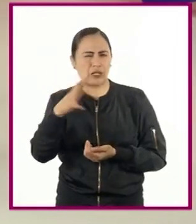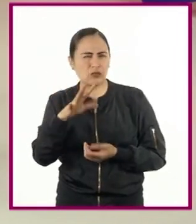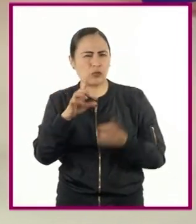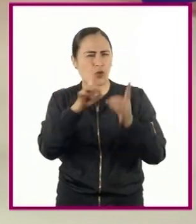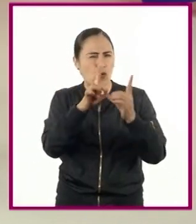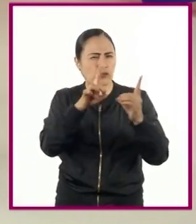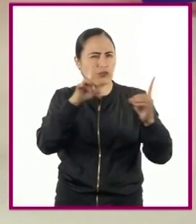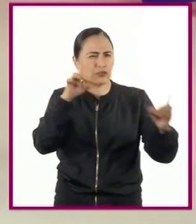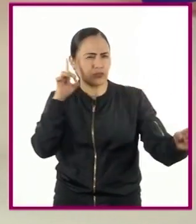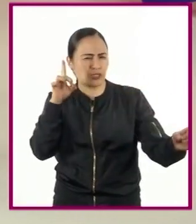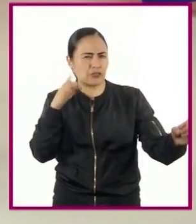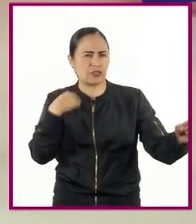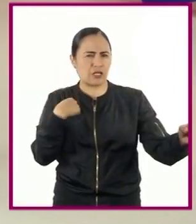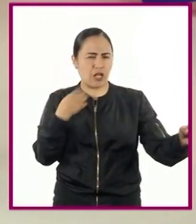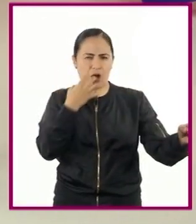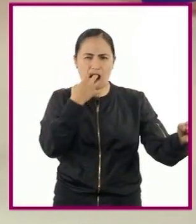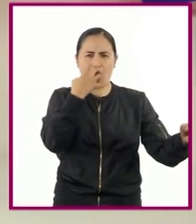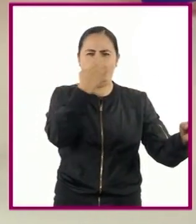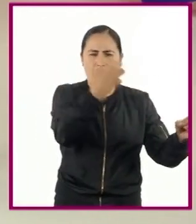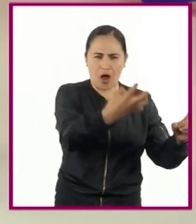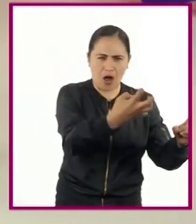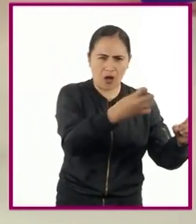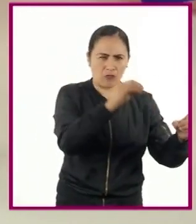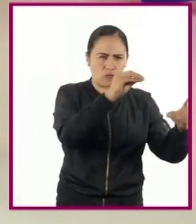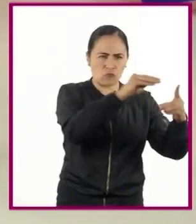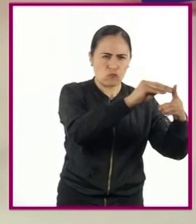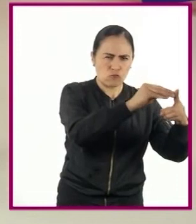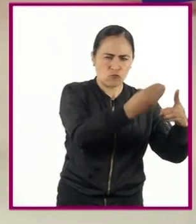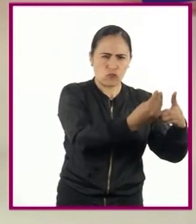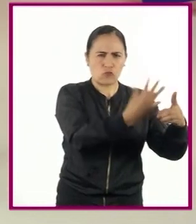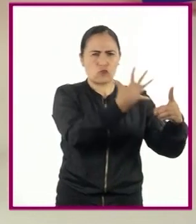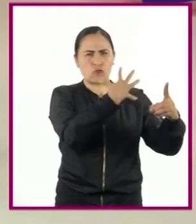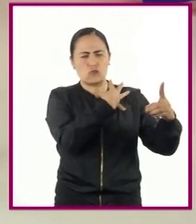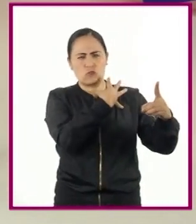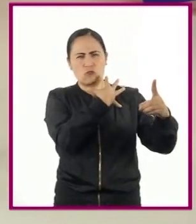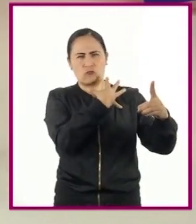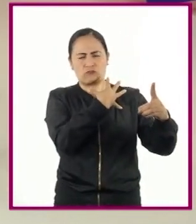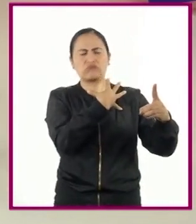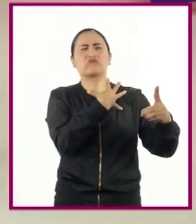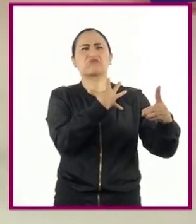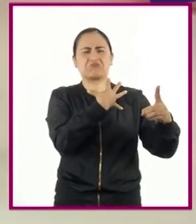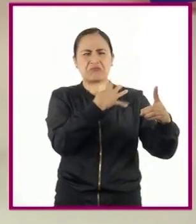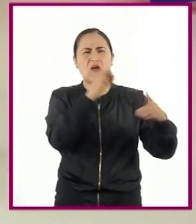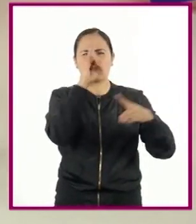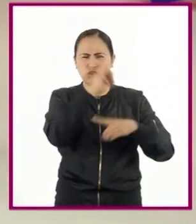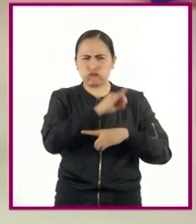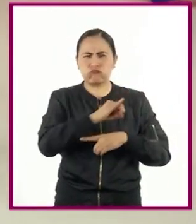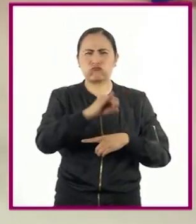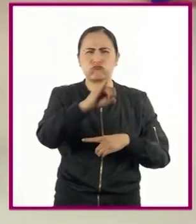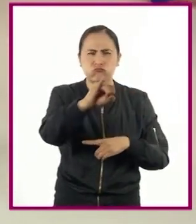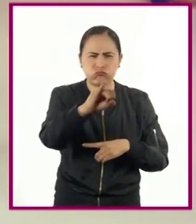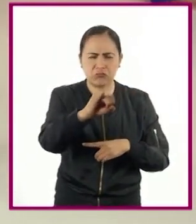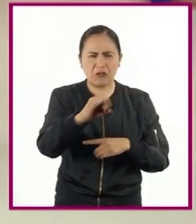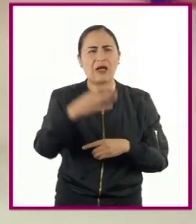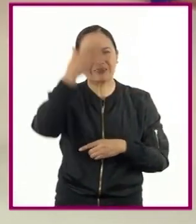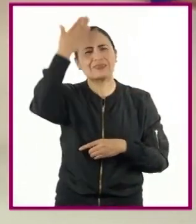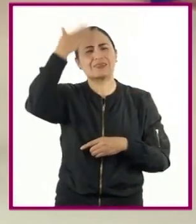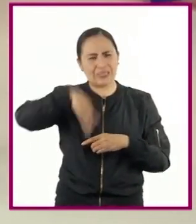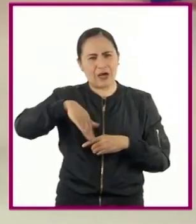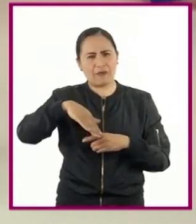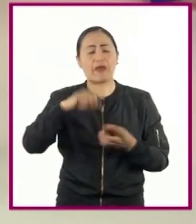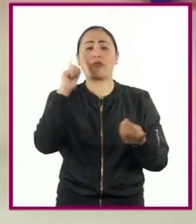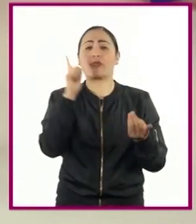el sonido que él mandó y el eco que le llegó. Y ya sabe qué tan lejos está el insecto, dónde